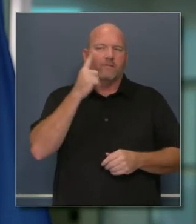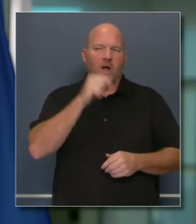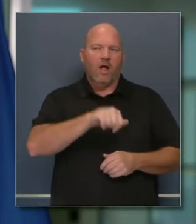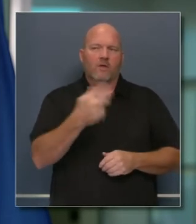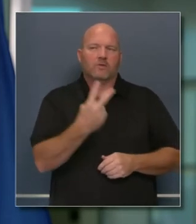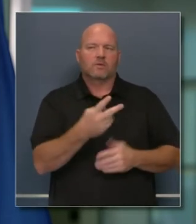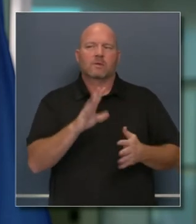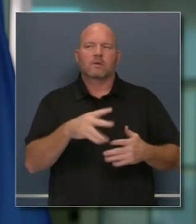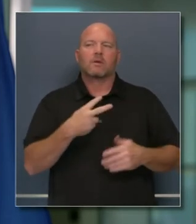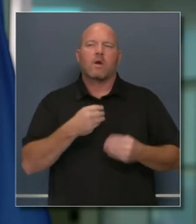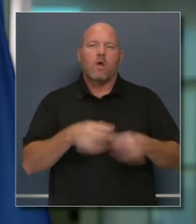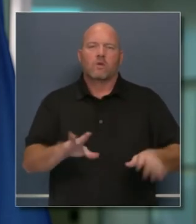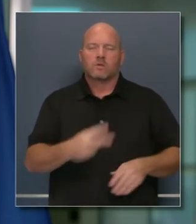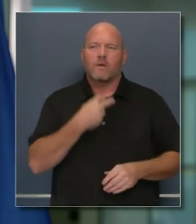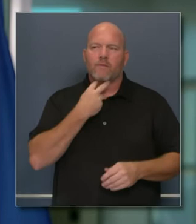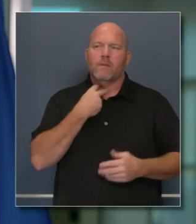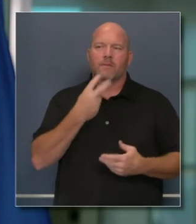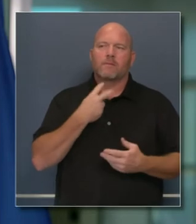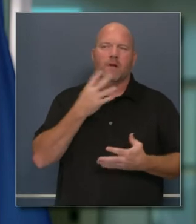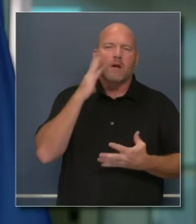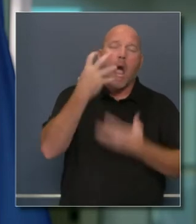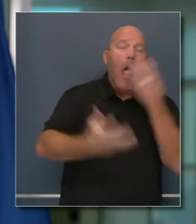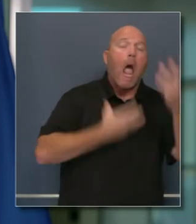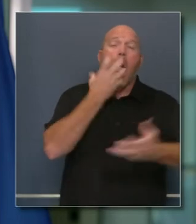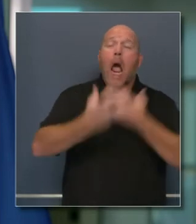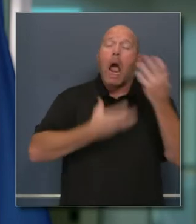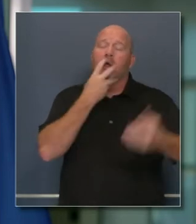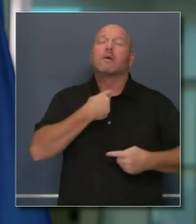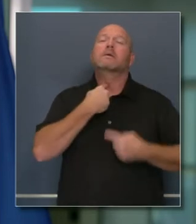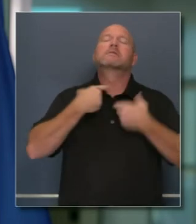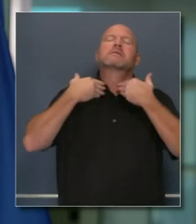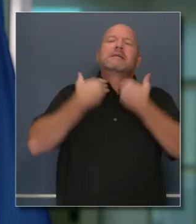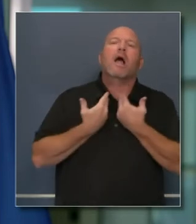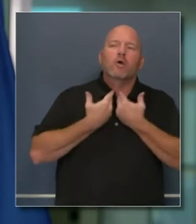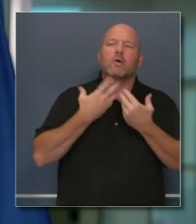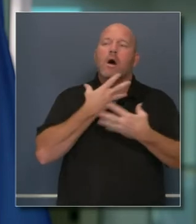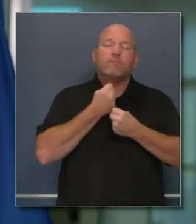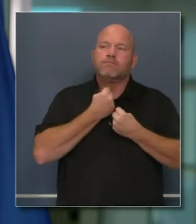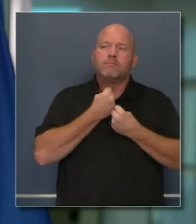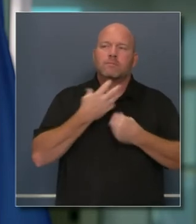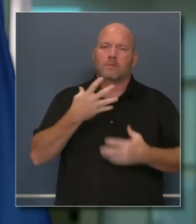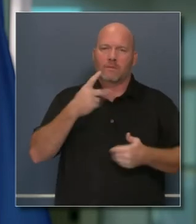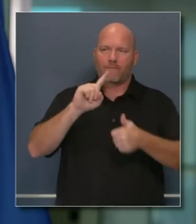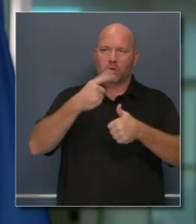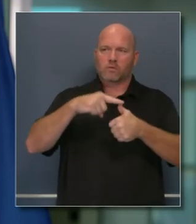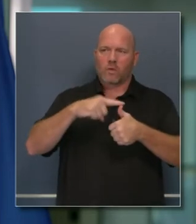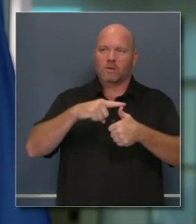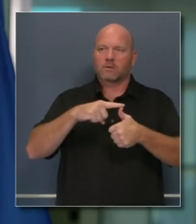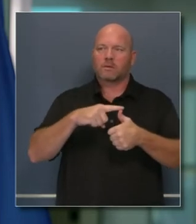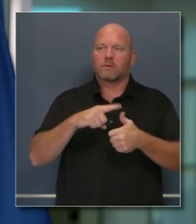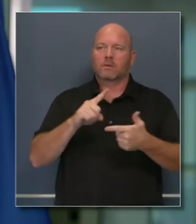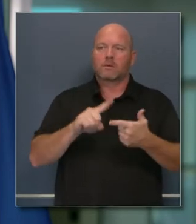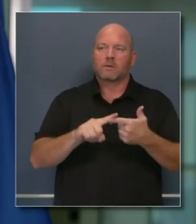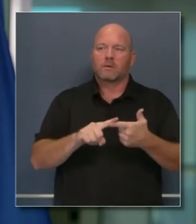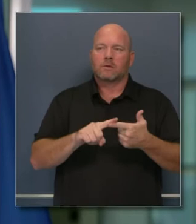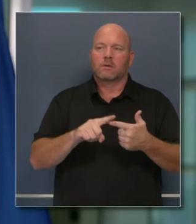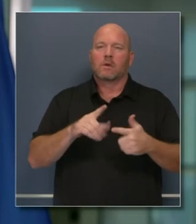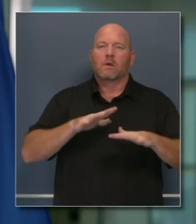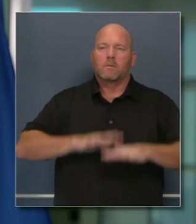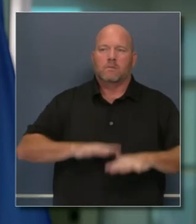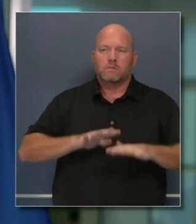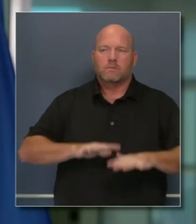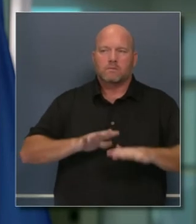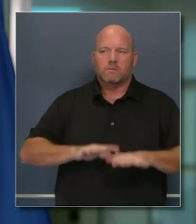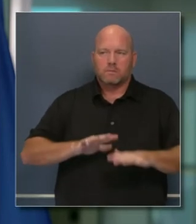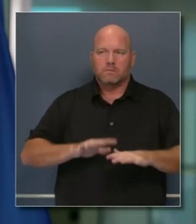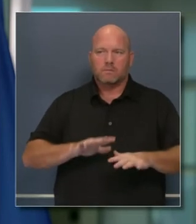podrá hablar por 3-4 días porque perdió la voz después de tanto gritar. En ese primer cuarto del juego se